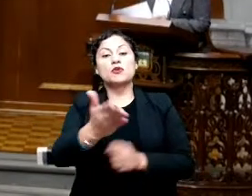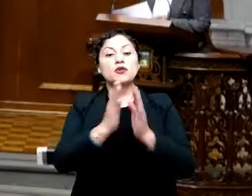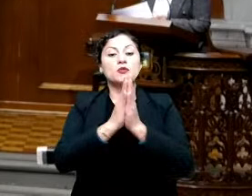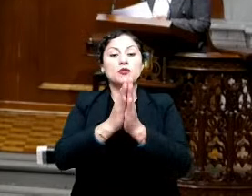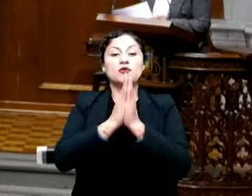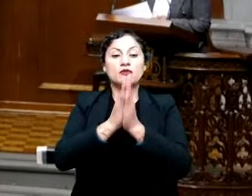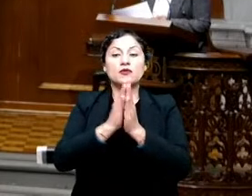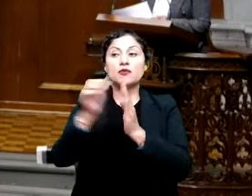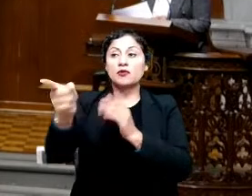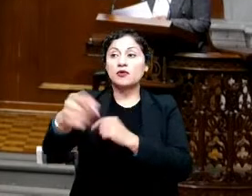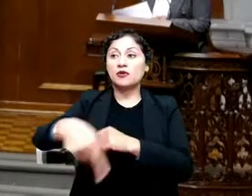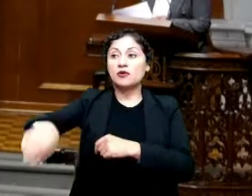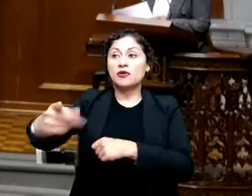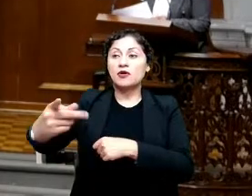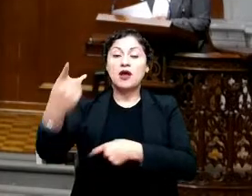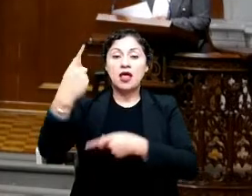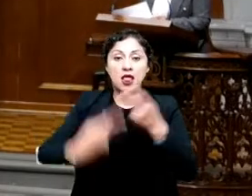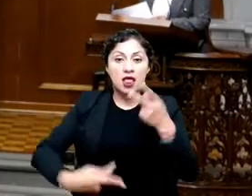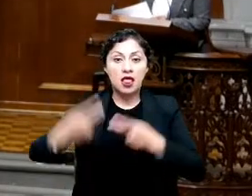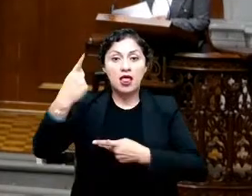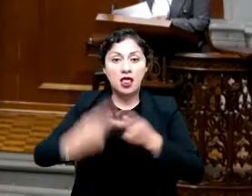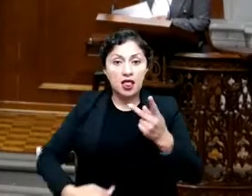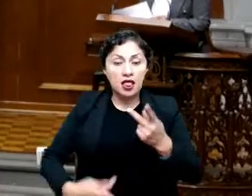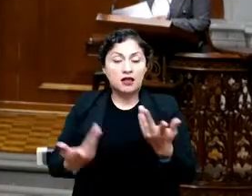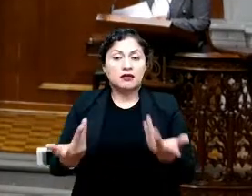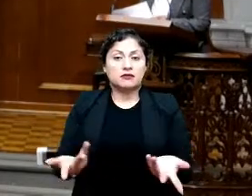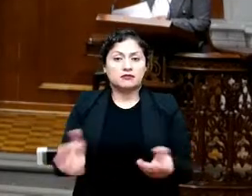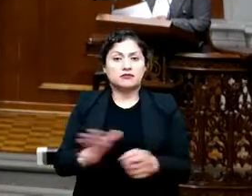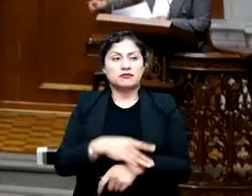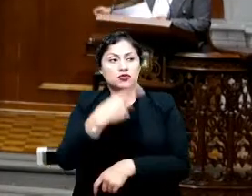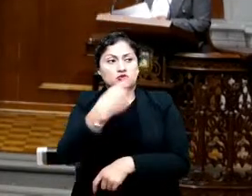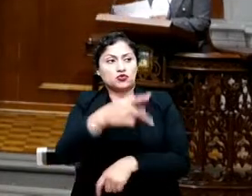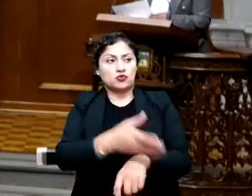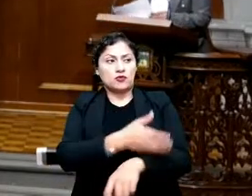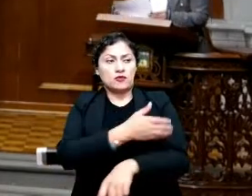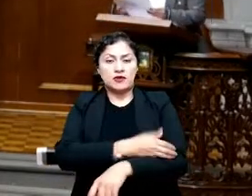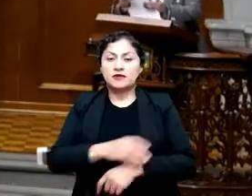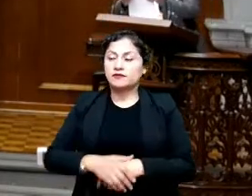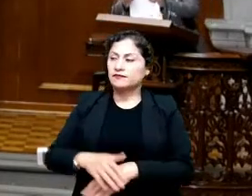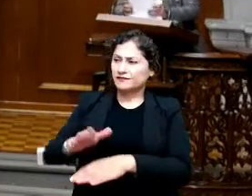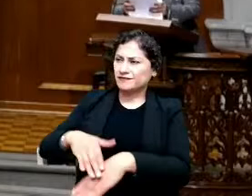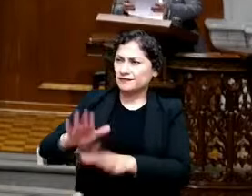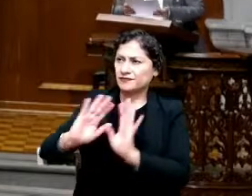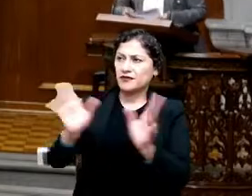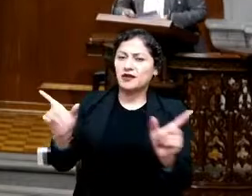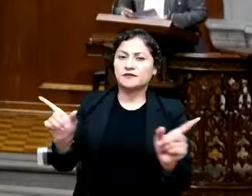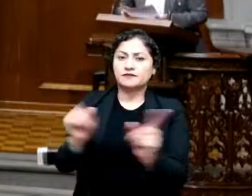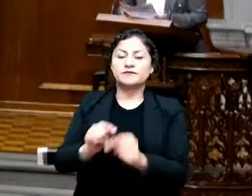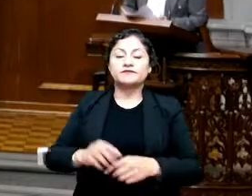que me estén interrumpiendo, porque no son sus compañeros. Concluya, por favor, diputado. Por eso.